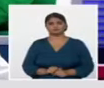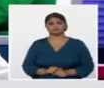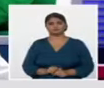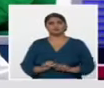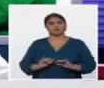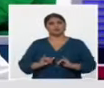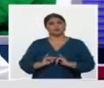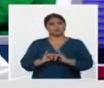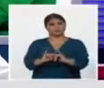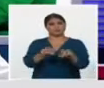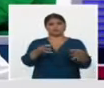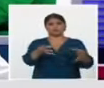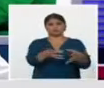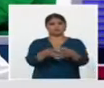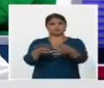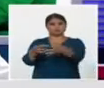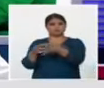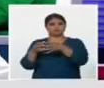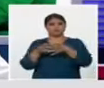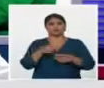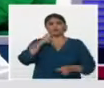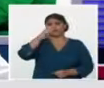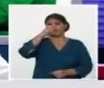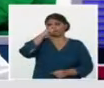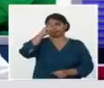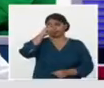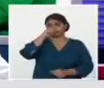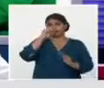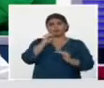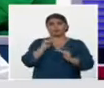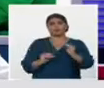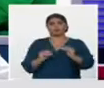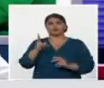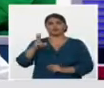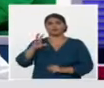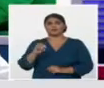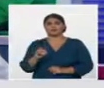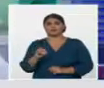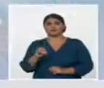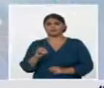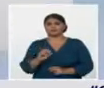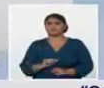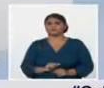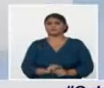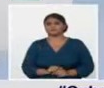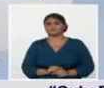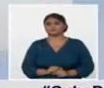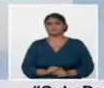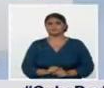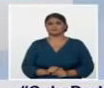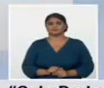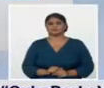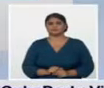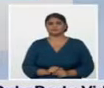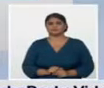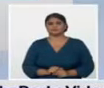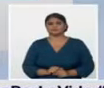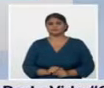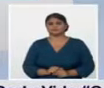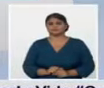los menores de 20 años de edad con mucho riesgo